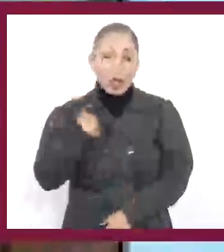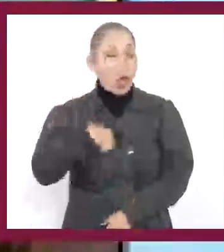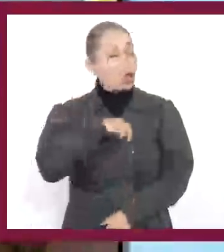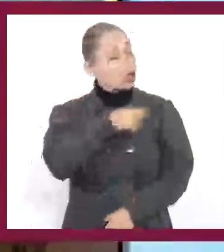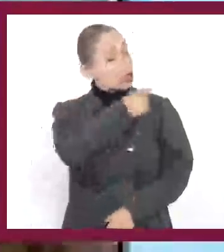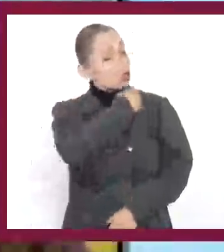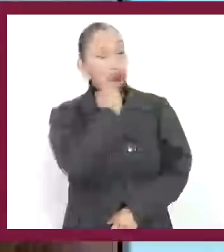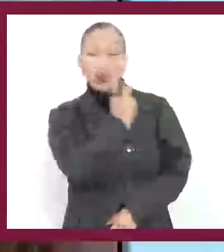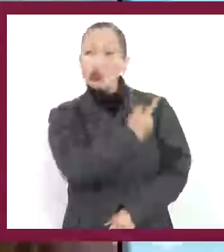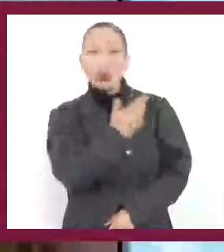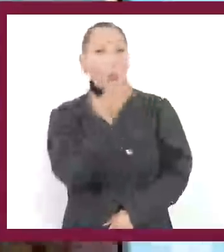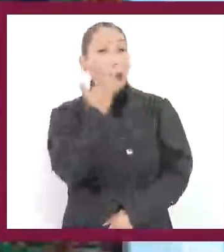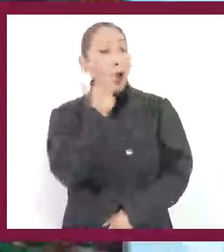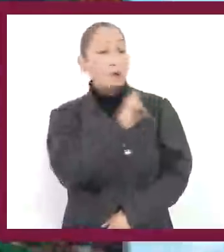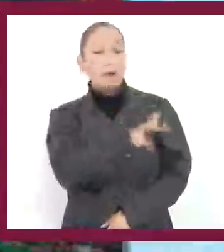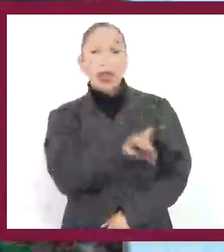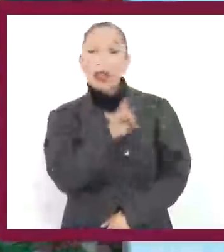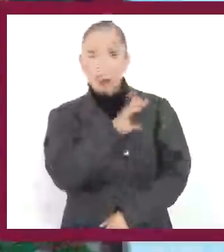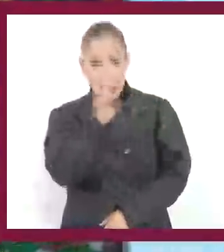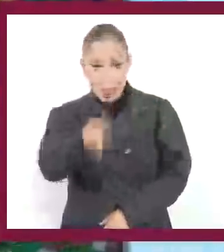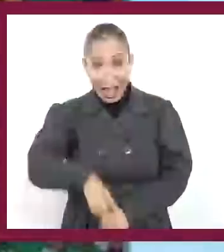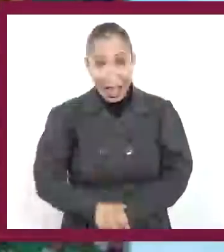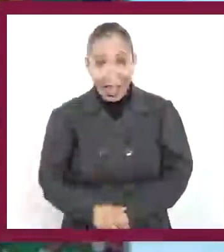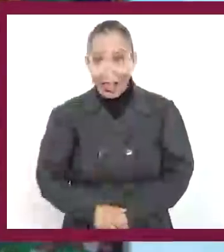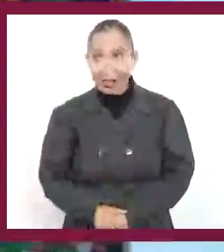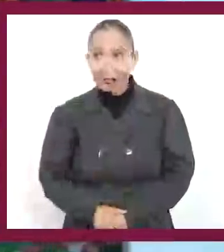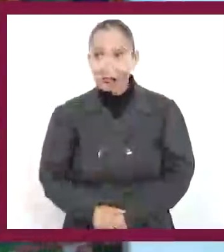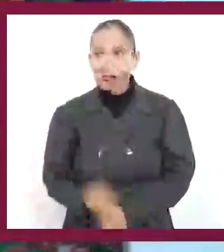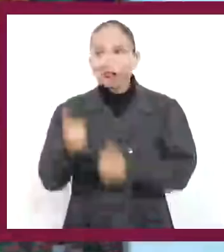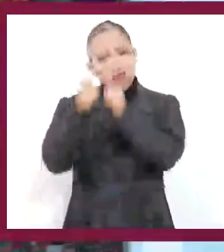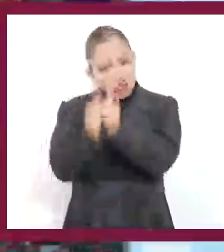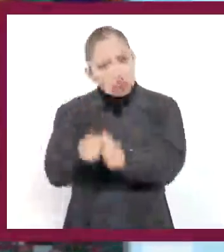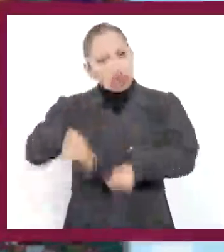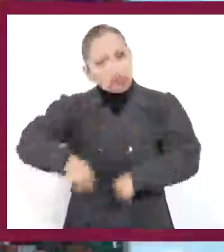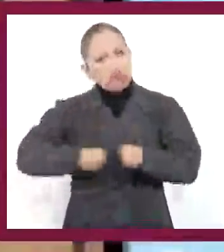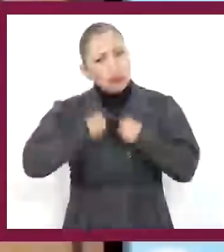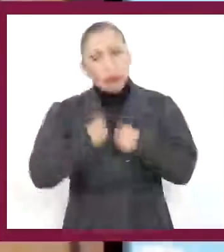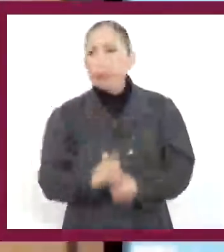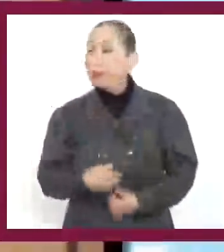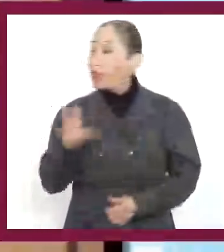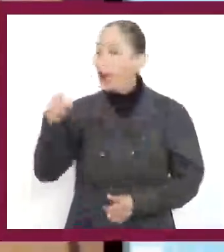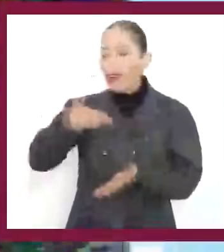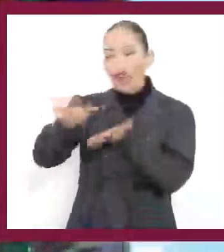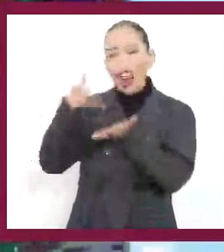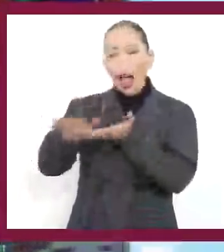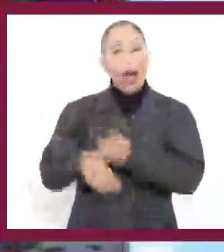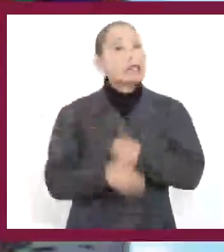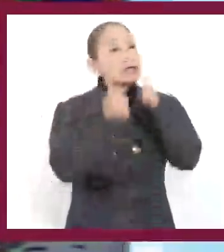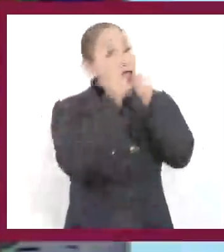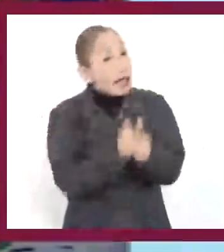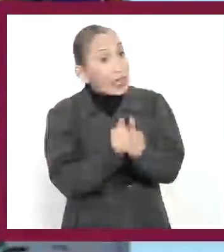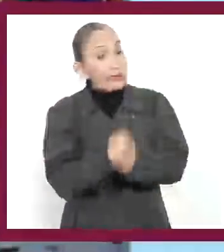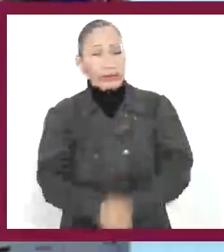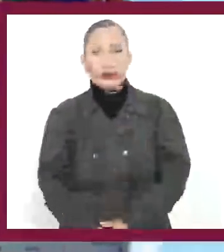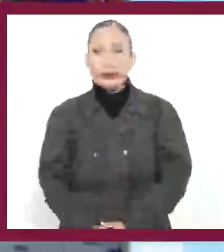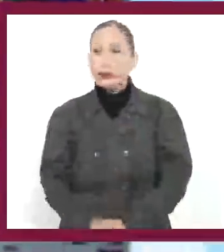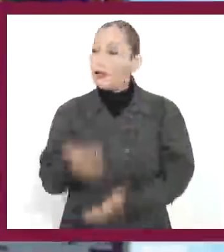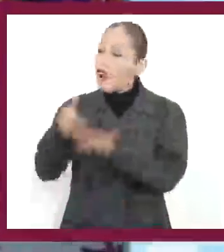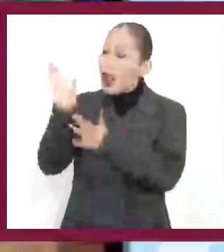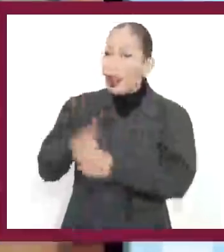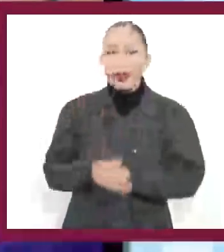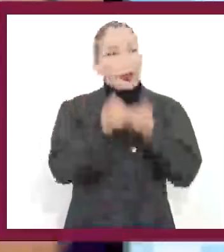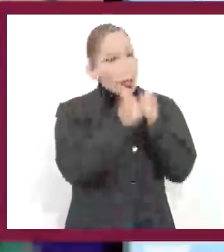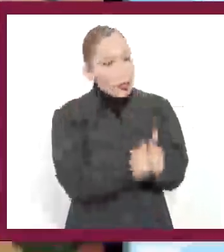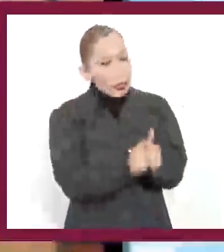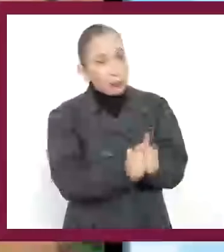nosotros no tenemos miedo, ¿verdad, muchachos? No. ¡Que se quede! No. Que se vaya. ¡Que se quede! Que se vaya.